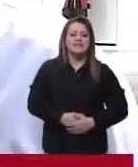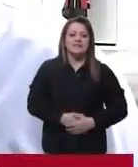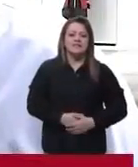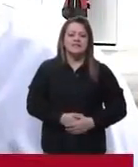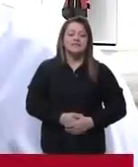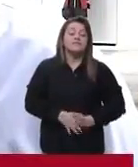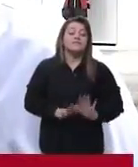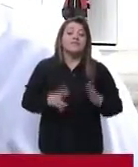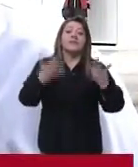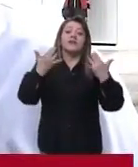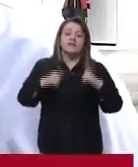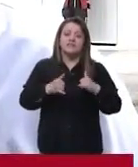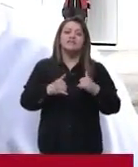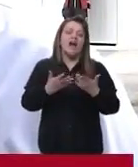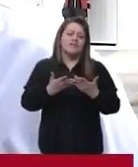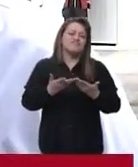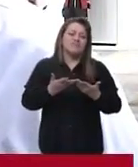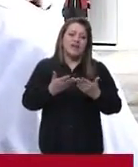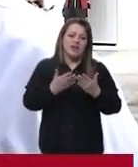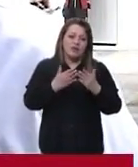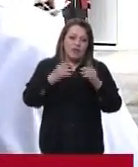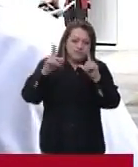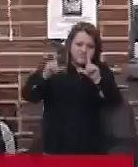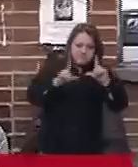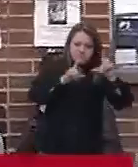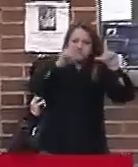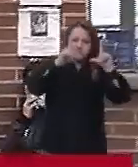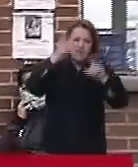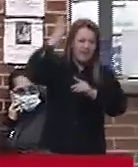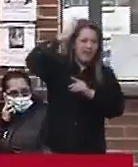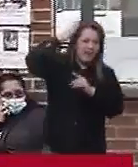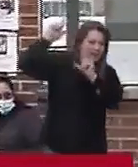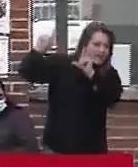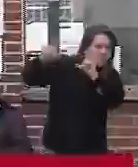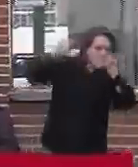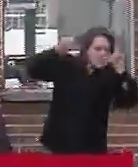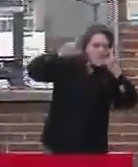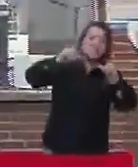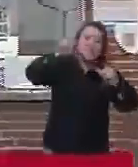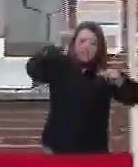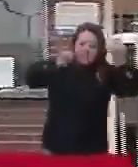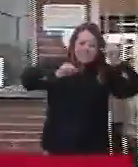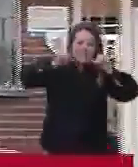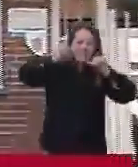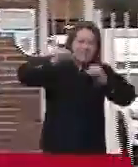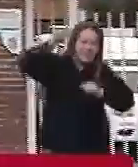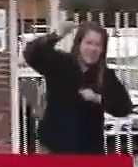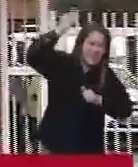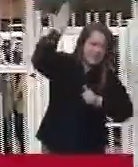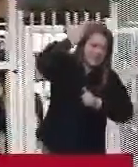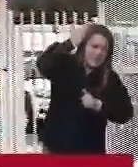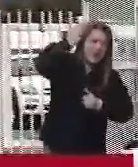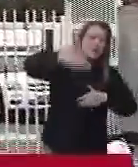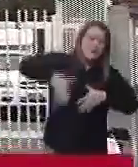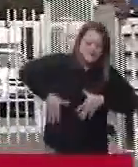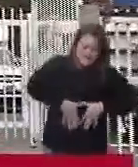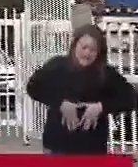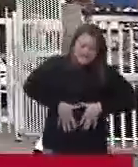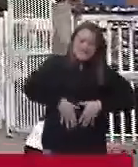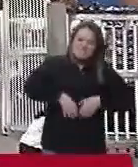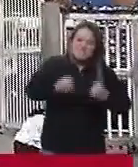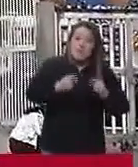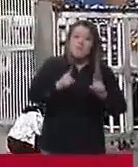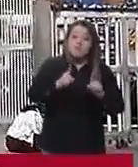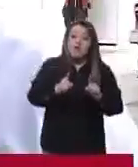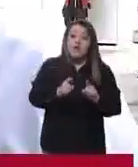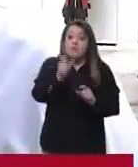a nivel facial, a nivel craneal y, como les comentaba, a nivel de la zona cervical. Está fuera